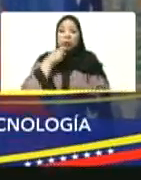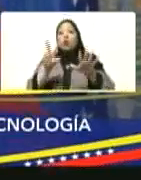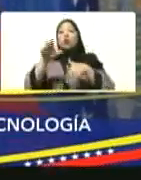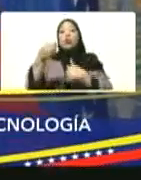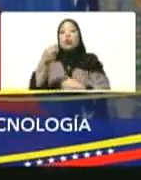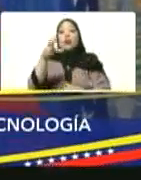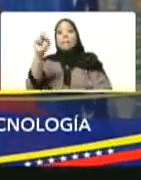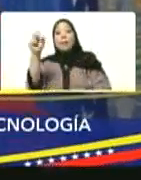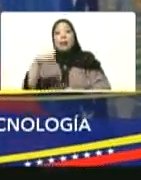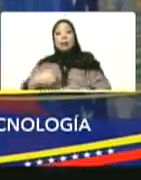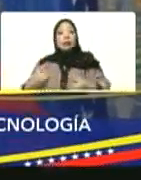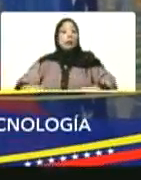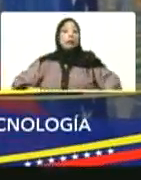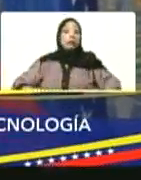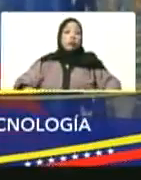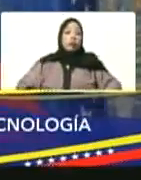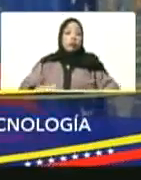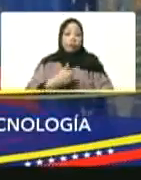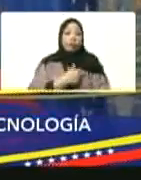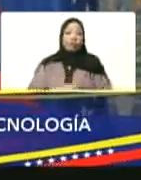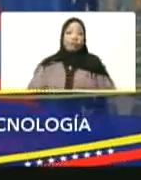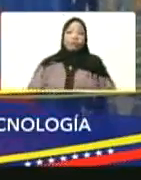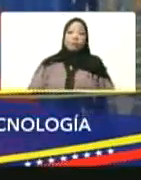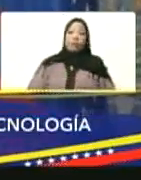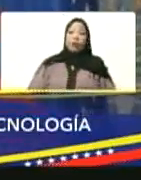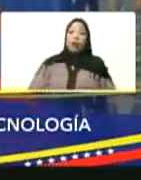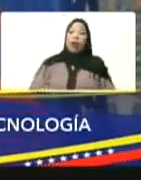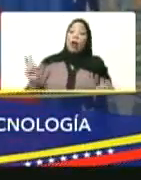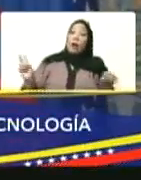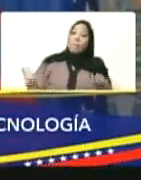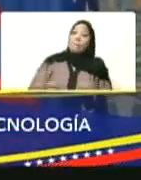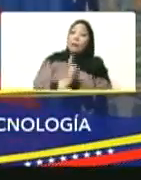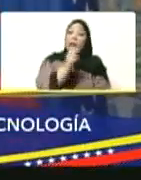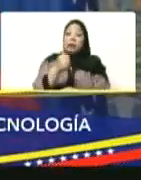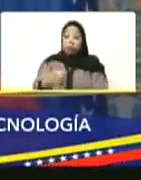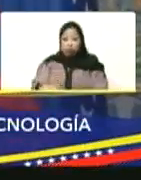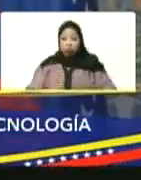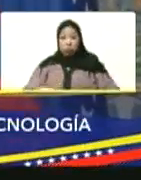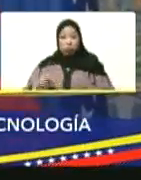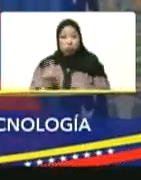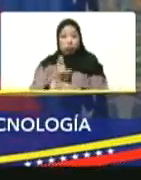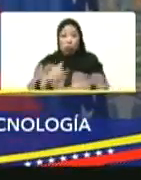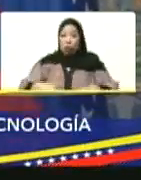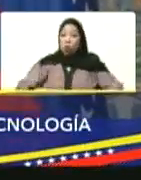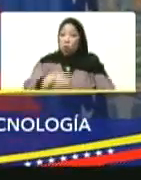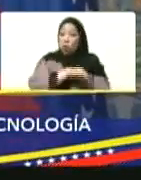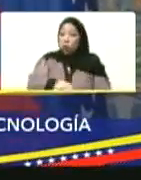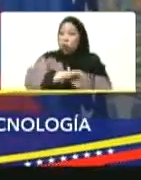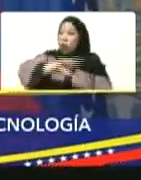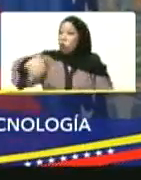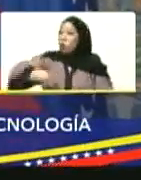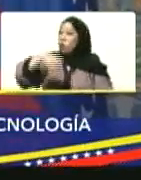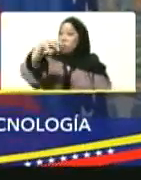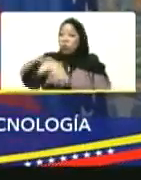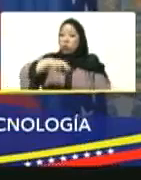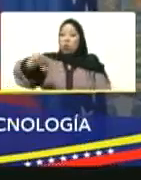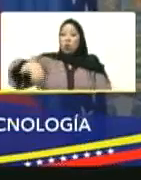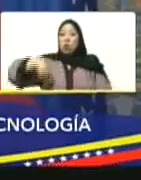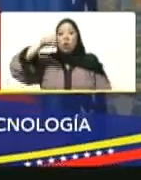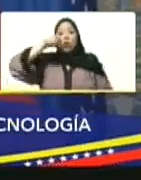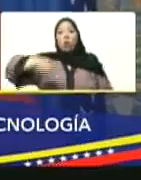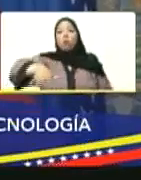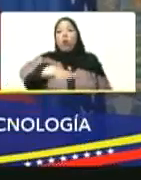difficiles. Víctimas de una agresión imperial contra nuestra sociedad, contra nuestro Estado, contra nuestro